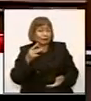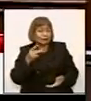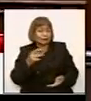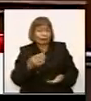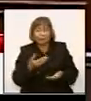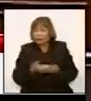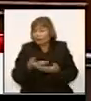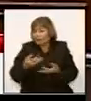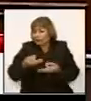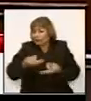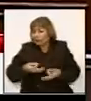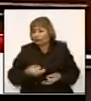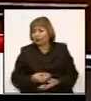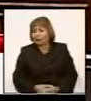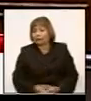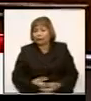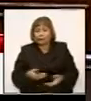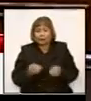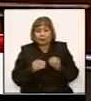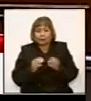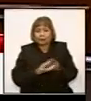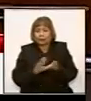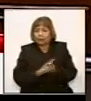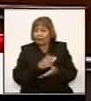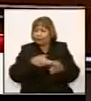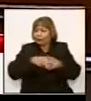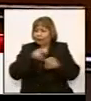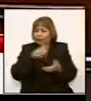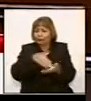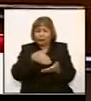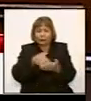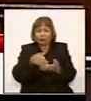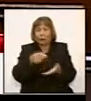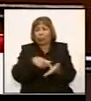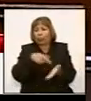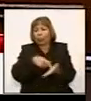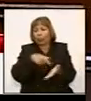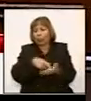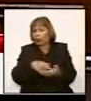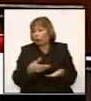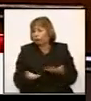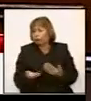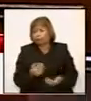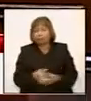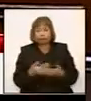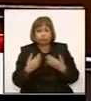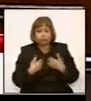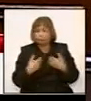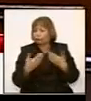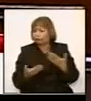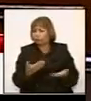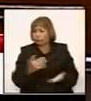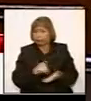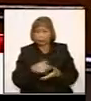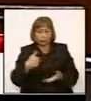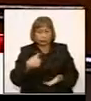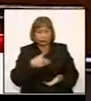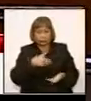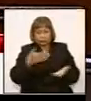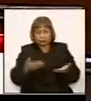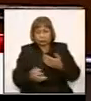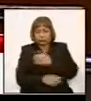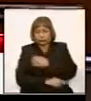busca principalmente acelerar los desalojos de inquilinos morosos, que como sabemos existen muchos en nuestro país que